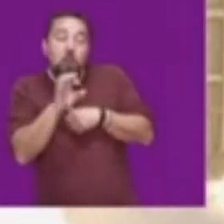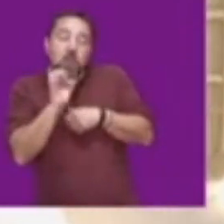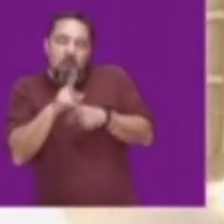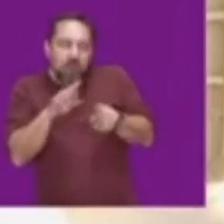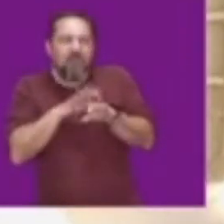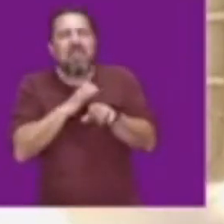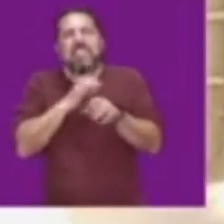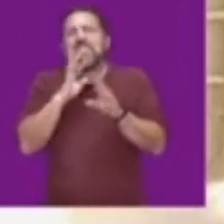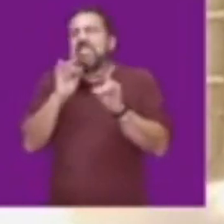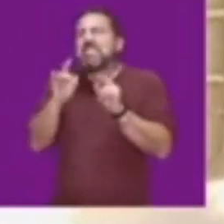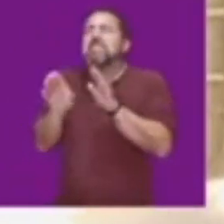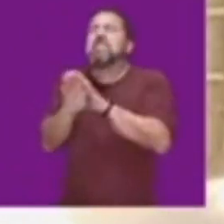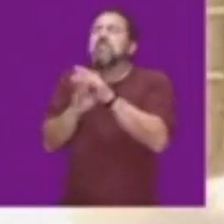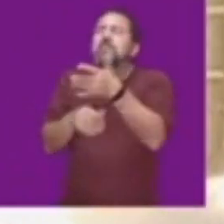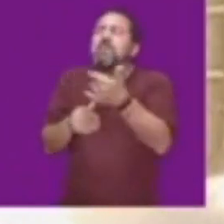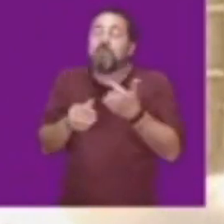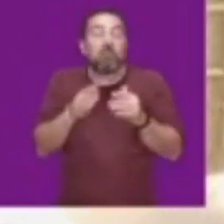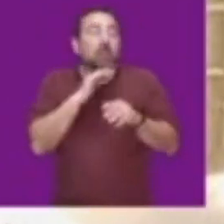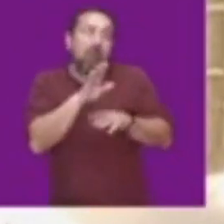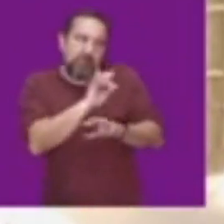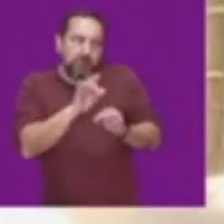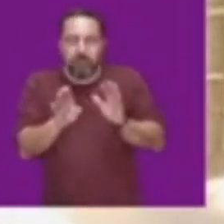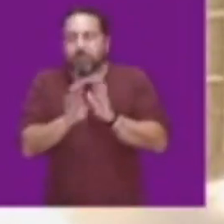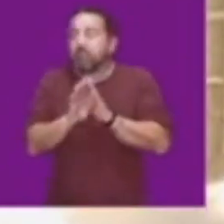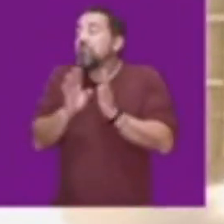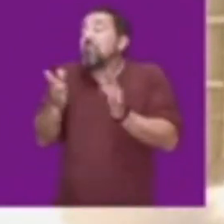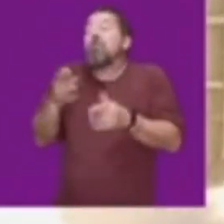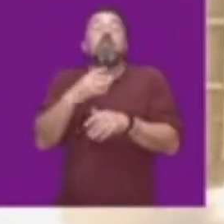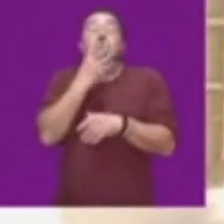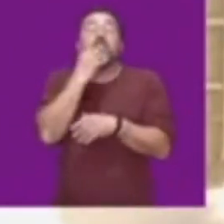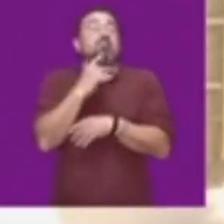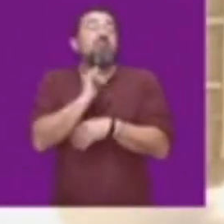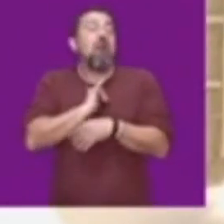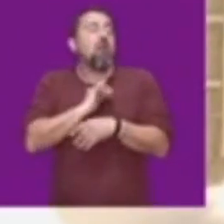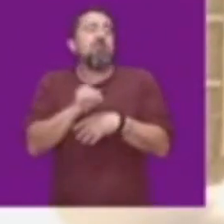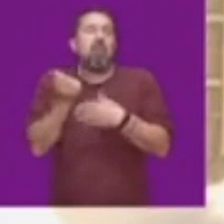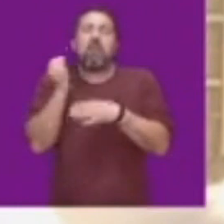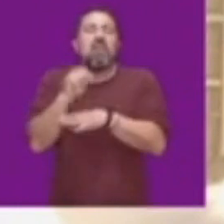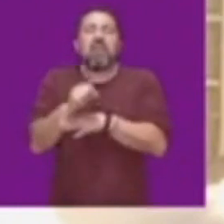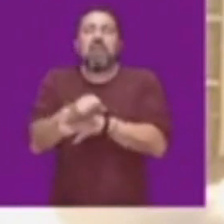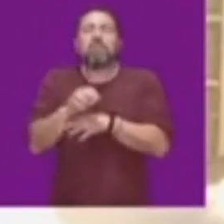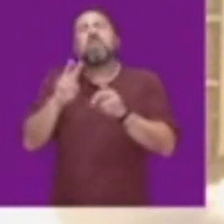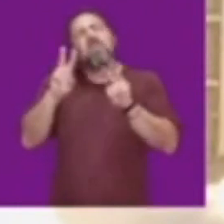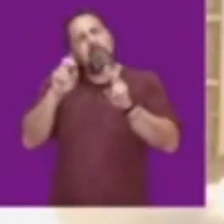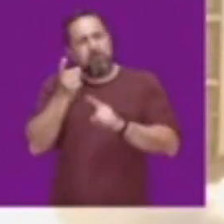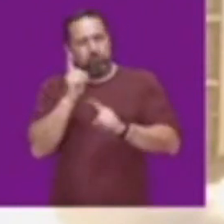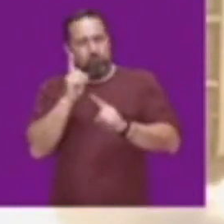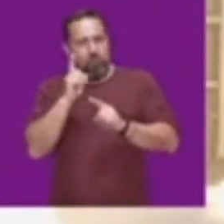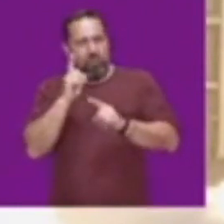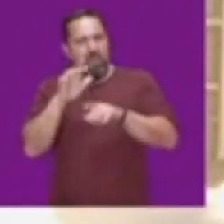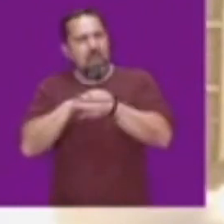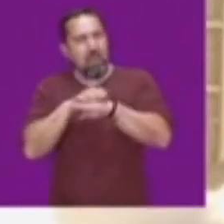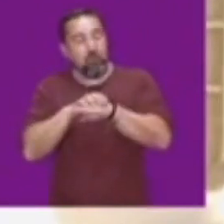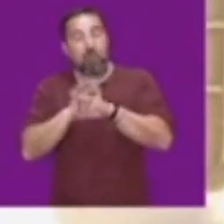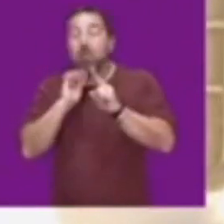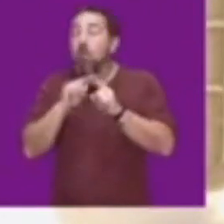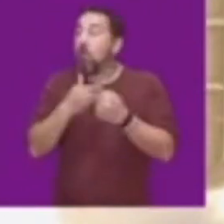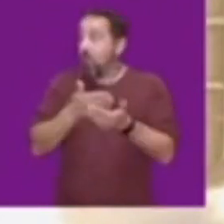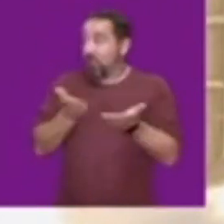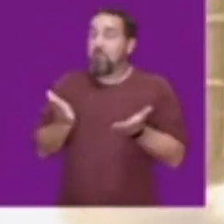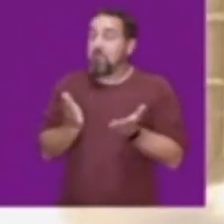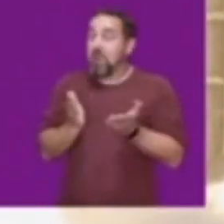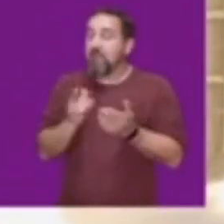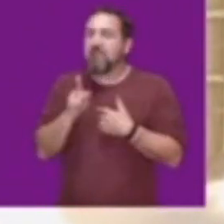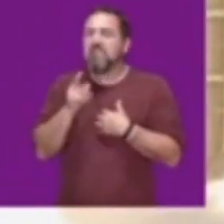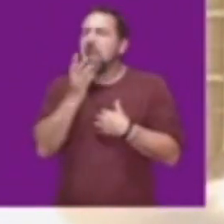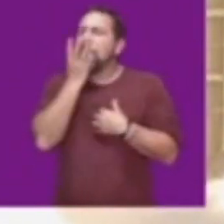que se... Sigue, sigue, sigue. Bueno, perdón, sigo. Pero Flaco ni caso, oye. Aunque solo en lo de los gatos. Porque en lo